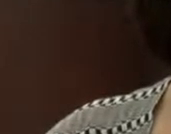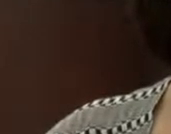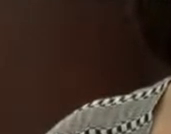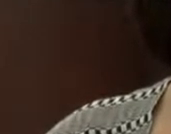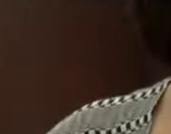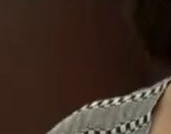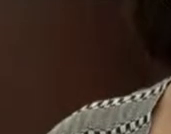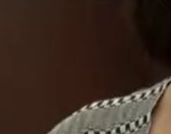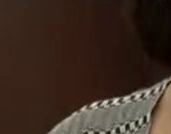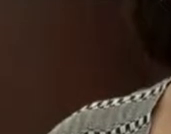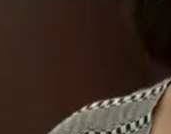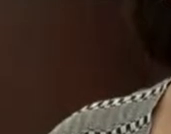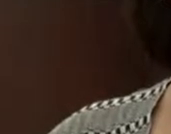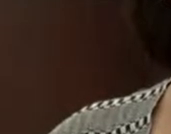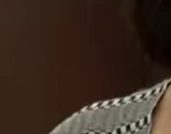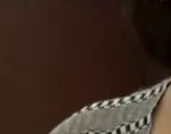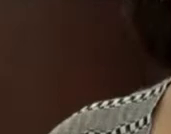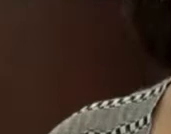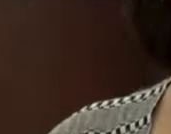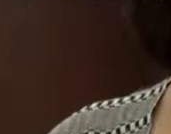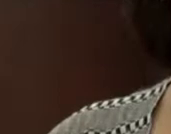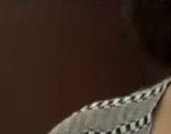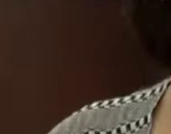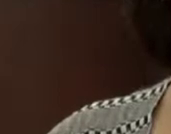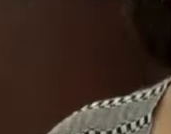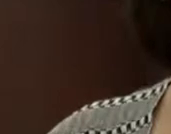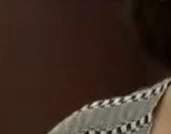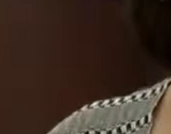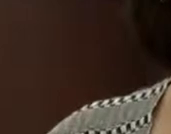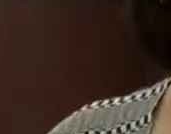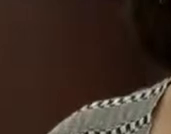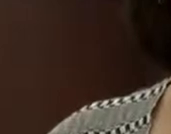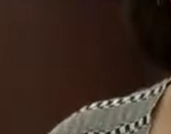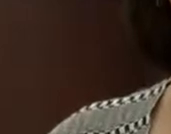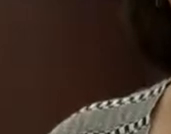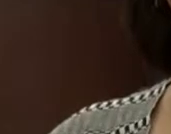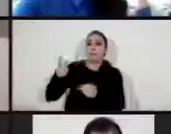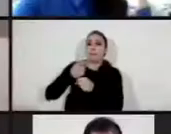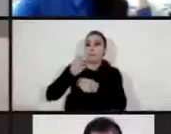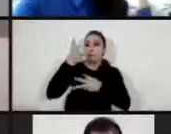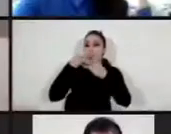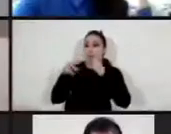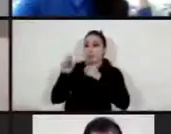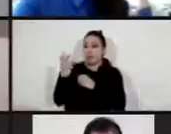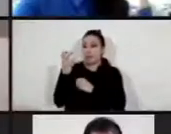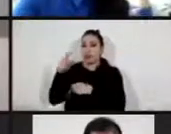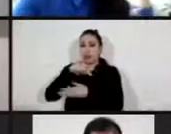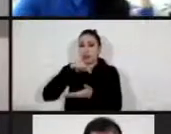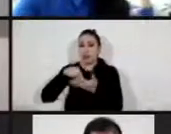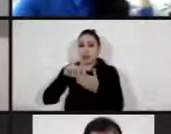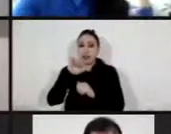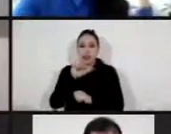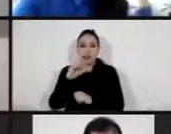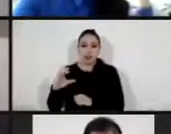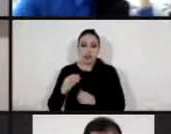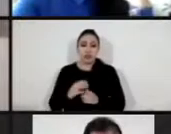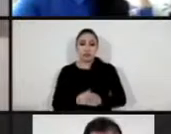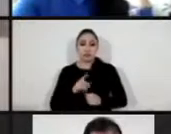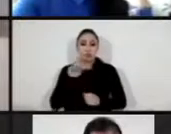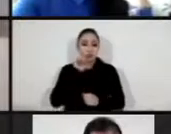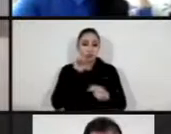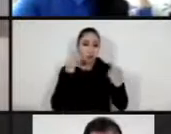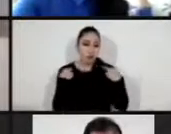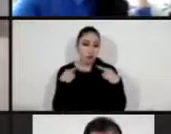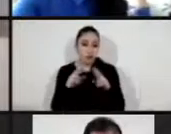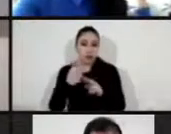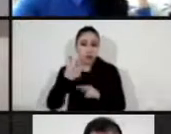adultos hoy se formaron hace 20 años con La Matatena. Al Colegio de Cronistas de la Ciudad de México, la maestra González Gamio.